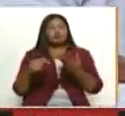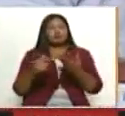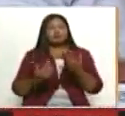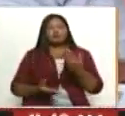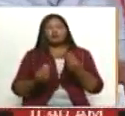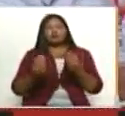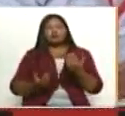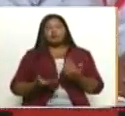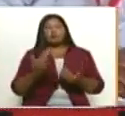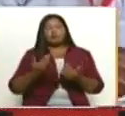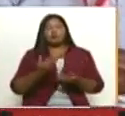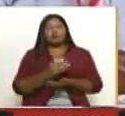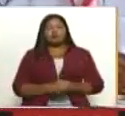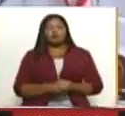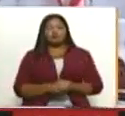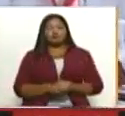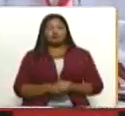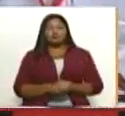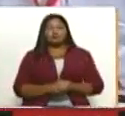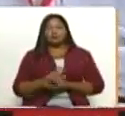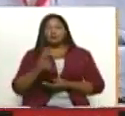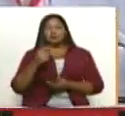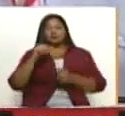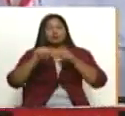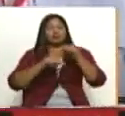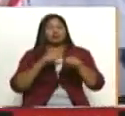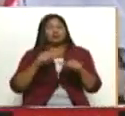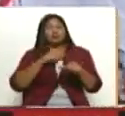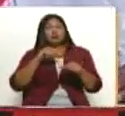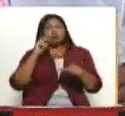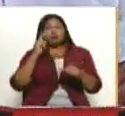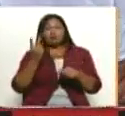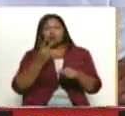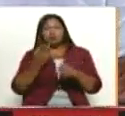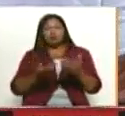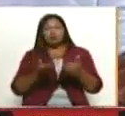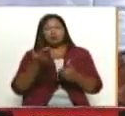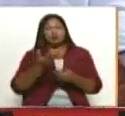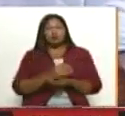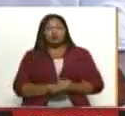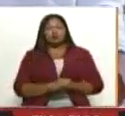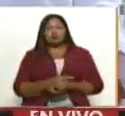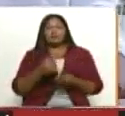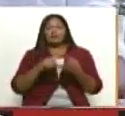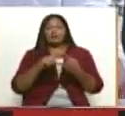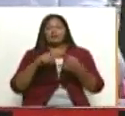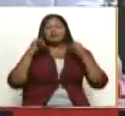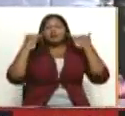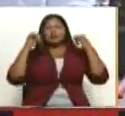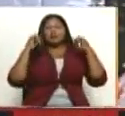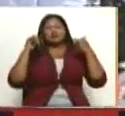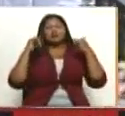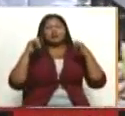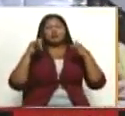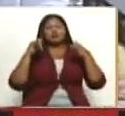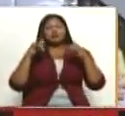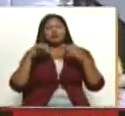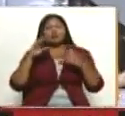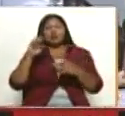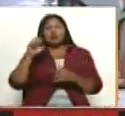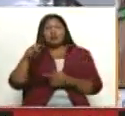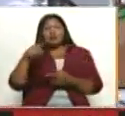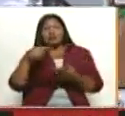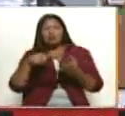importancia. Este tercer ciclo tuvo dos momentos culminantes. El primero se celebró en La Habana y el segundo en